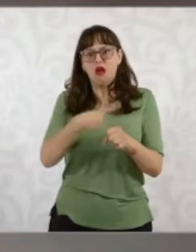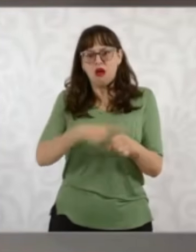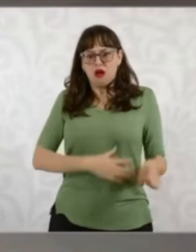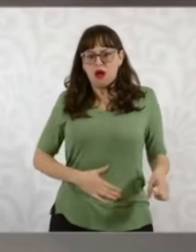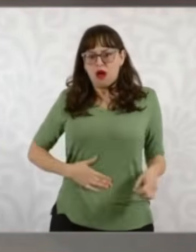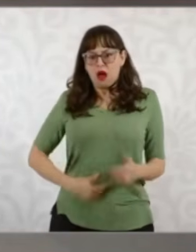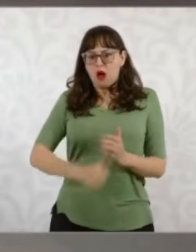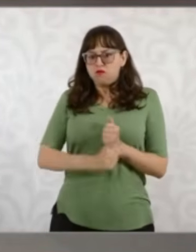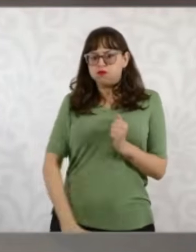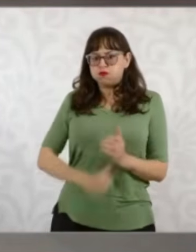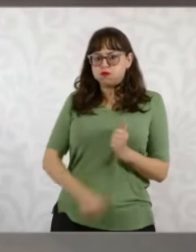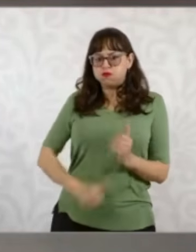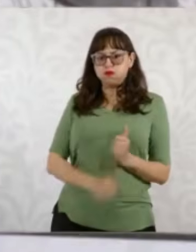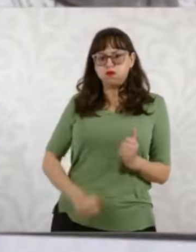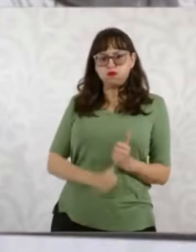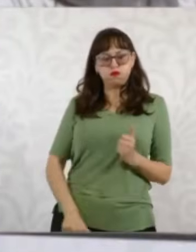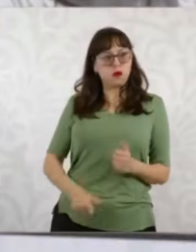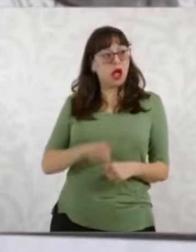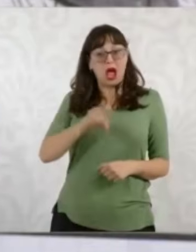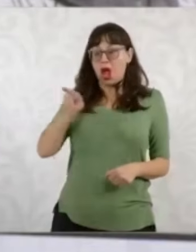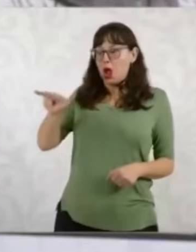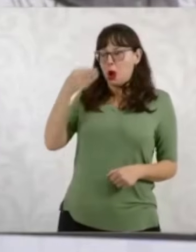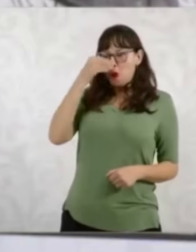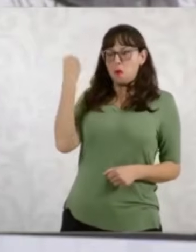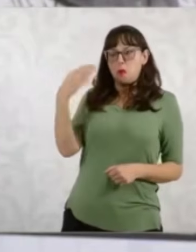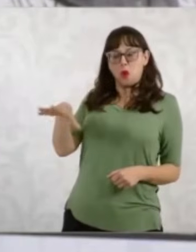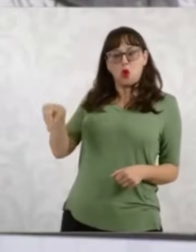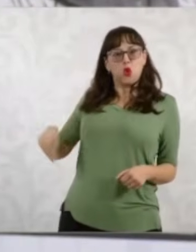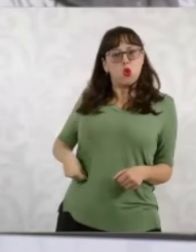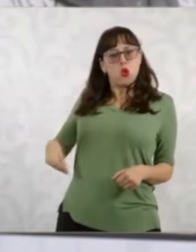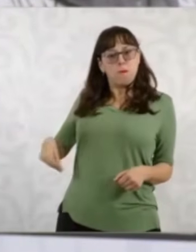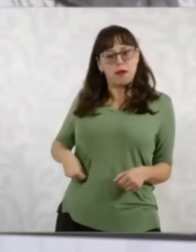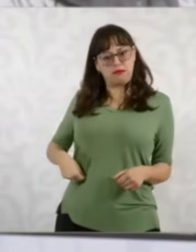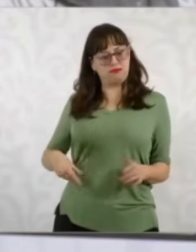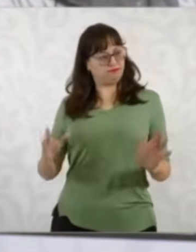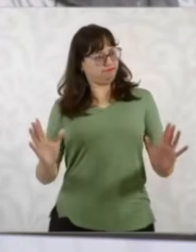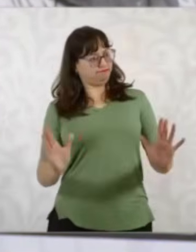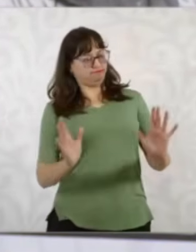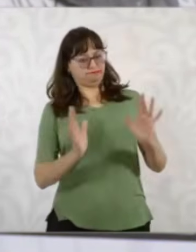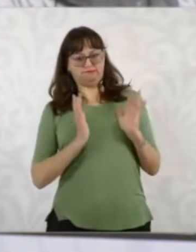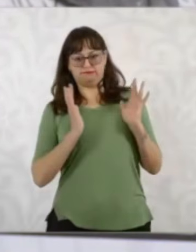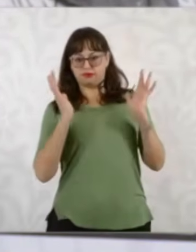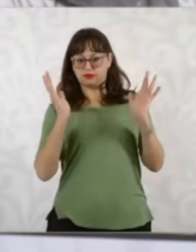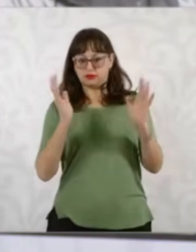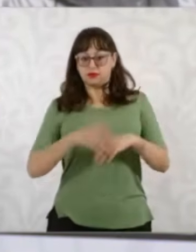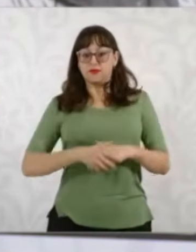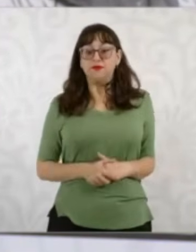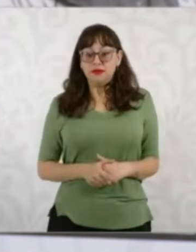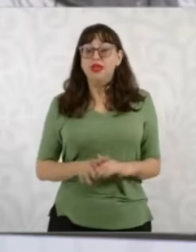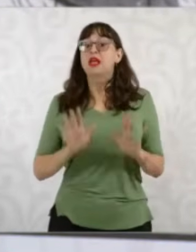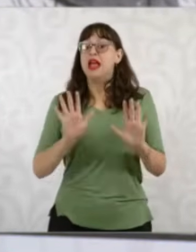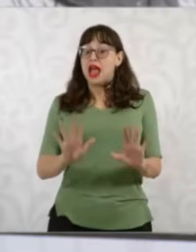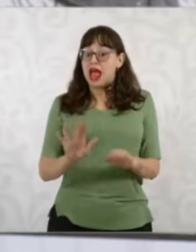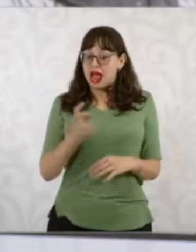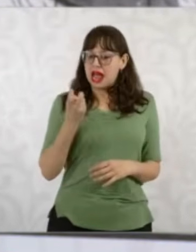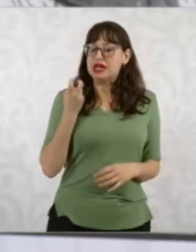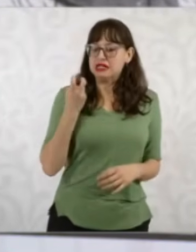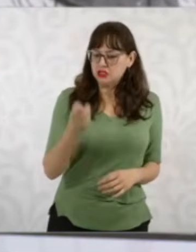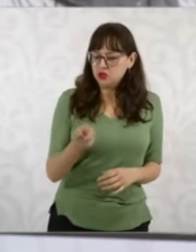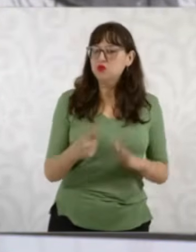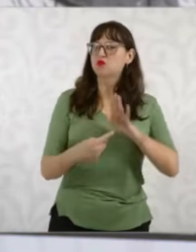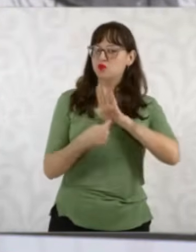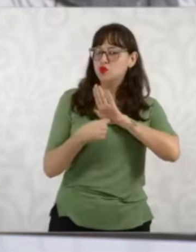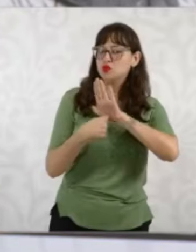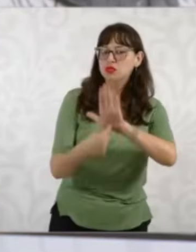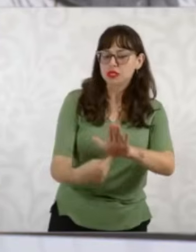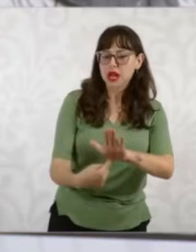sobre todo queremos mostrar las enormes diferencias en la comunicación de cuando se difunde una noticia